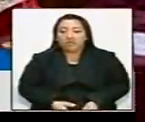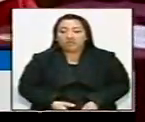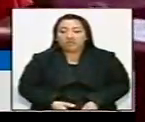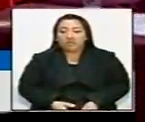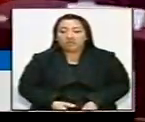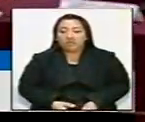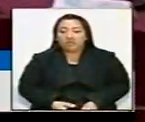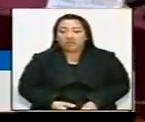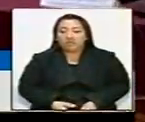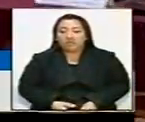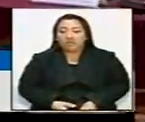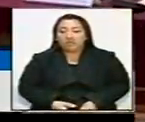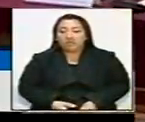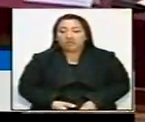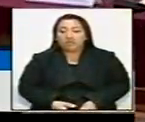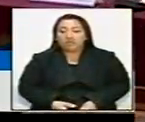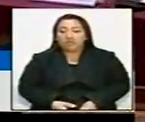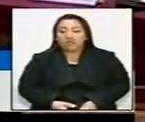¿Dónde está el certificado?